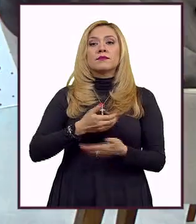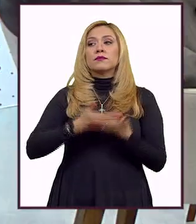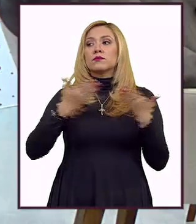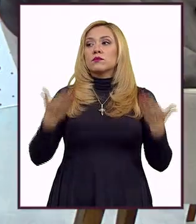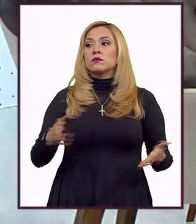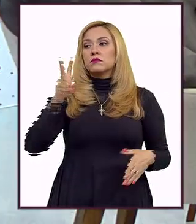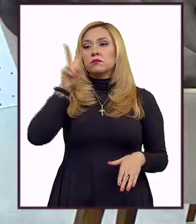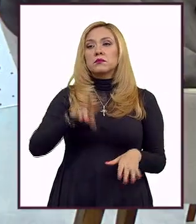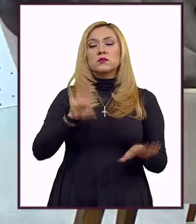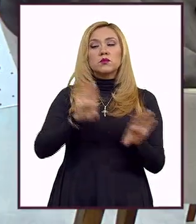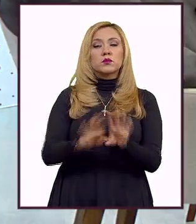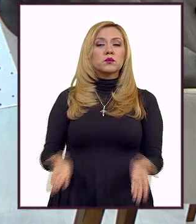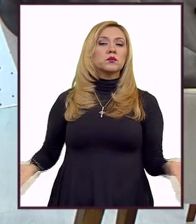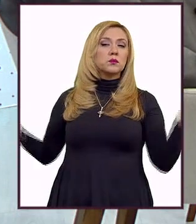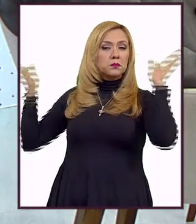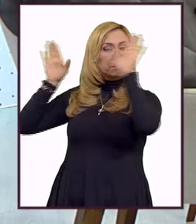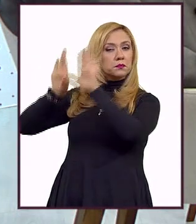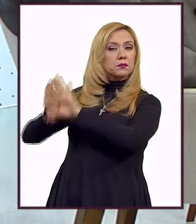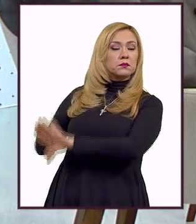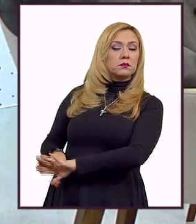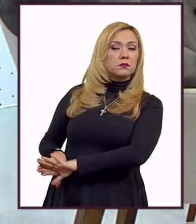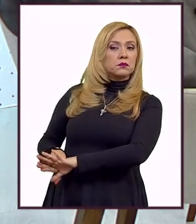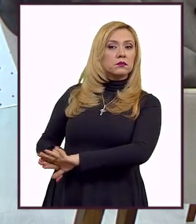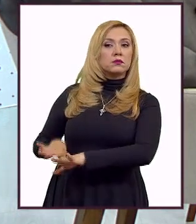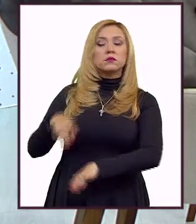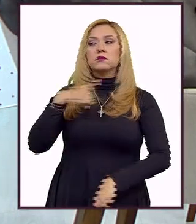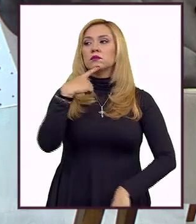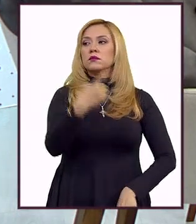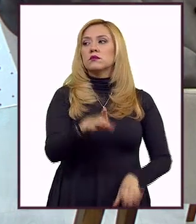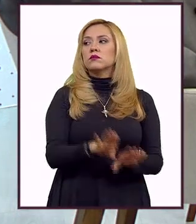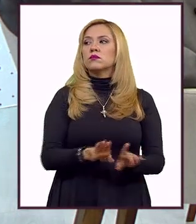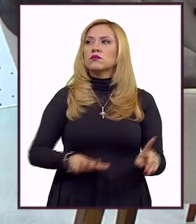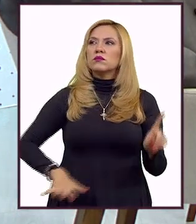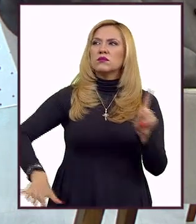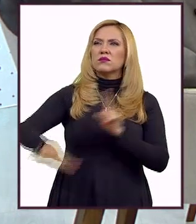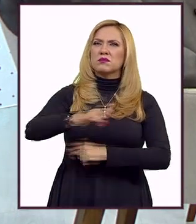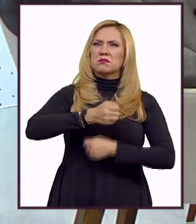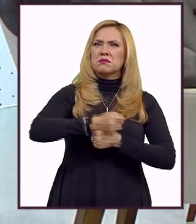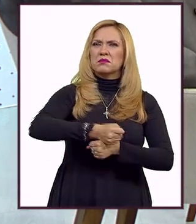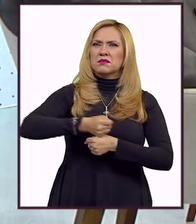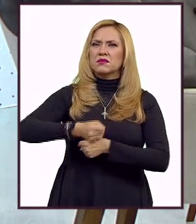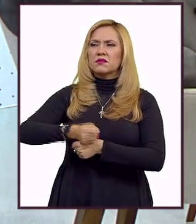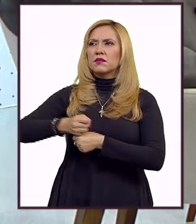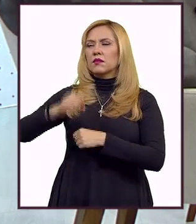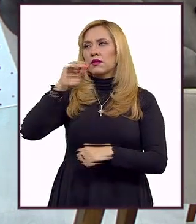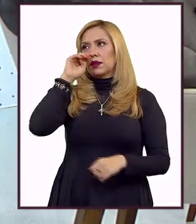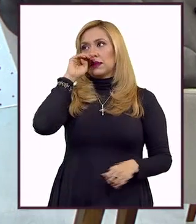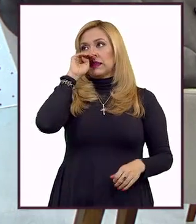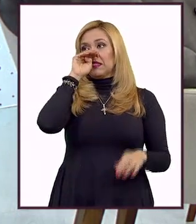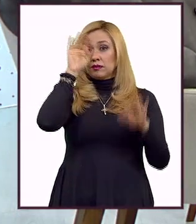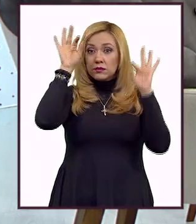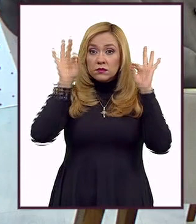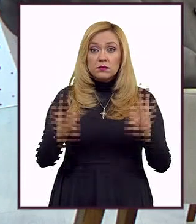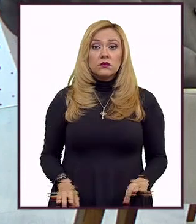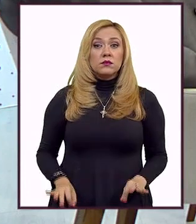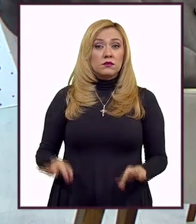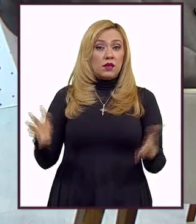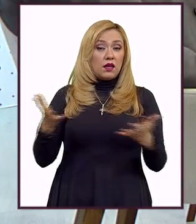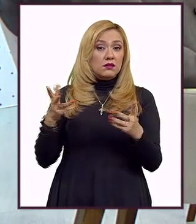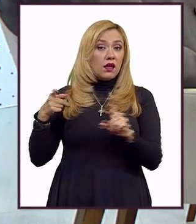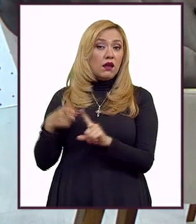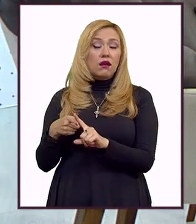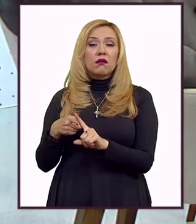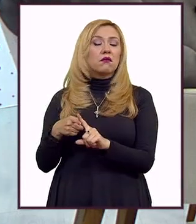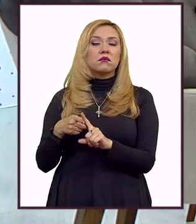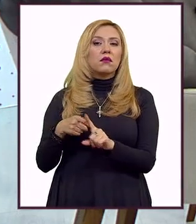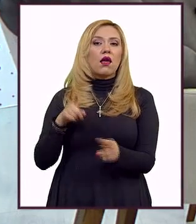es invisible, justo lo relacionábamos con estos entornos torturantes, ¿no? Que no necesariamente implica ejercer el acto, ¿no? Sino